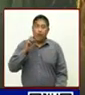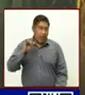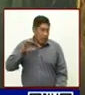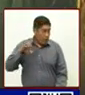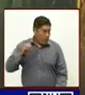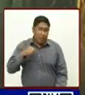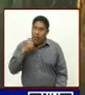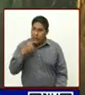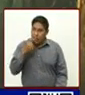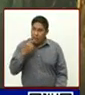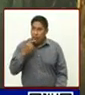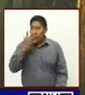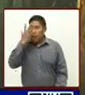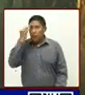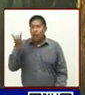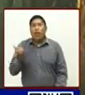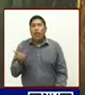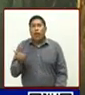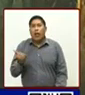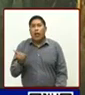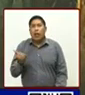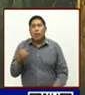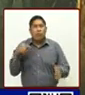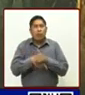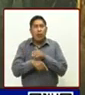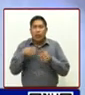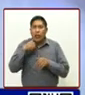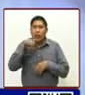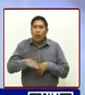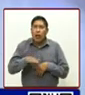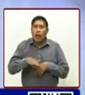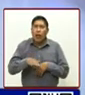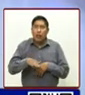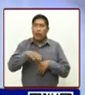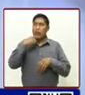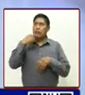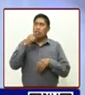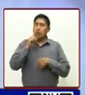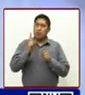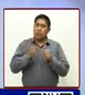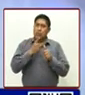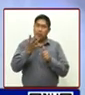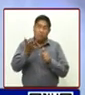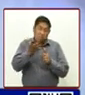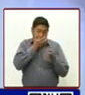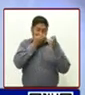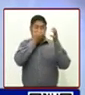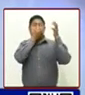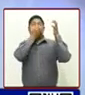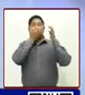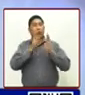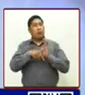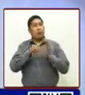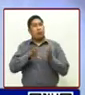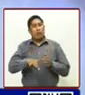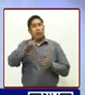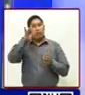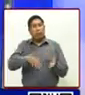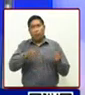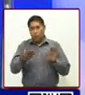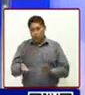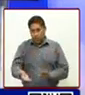decir. ¿Cuáles han sido los verdaderos móviles de este asesinato? Bueno, se hablaba primero de un secuestro. Sí. Y después conocemos la muerte de esta niña de 7